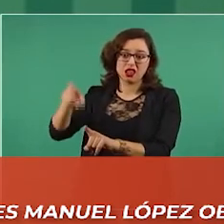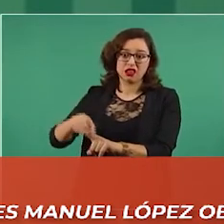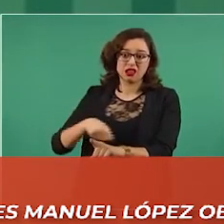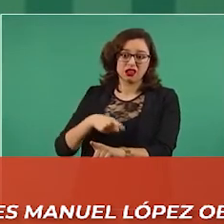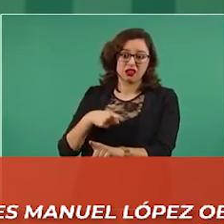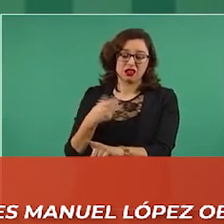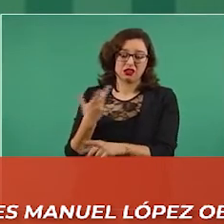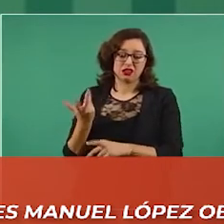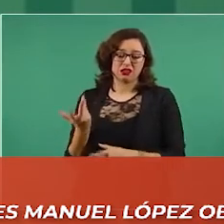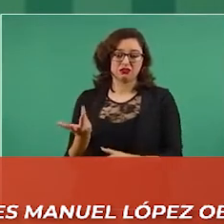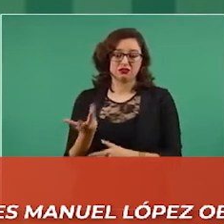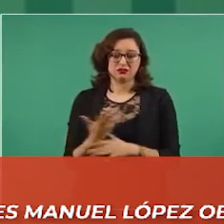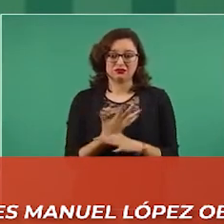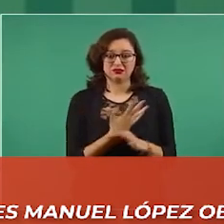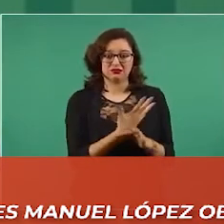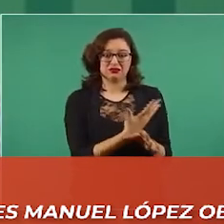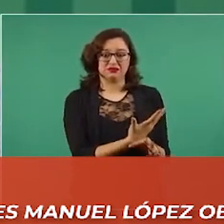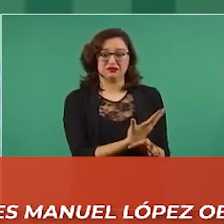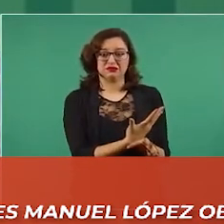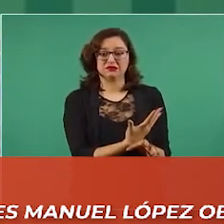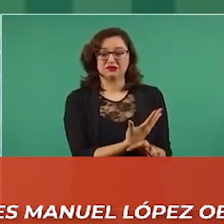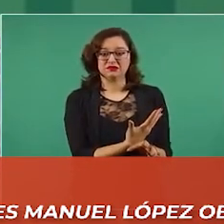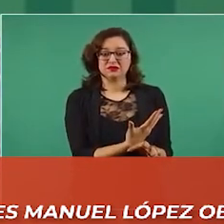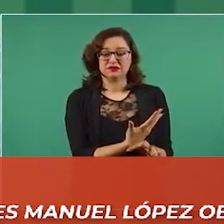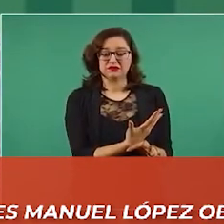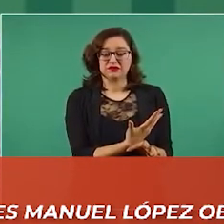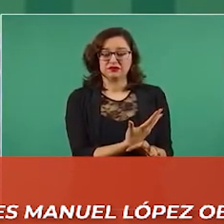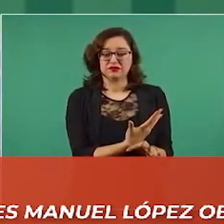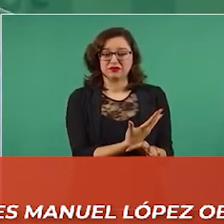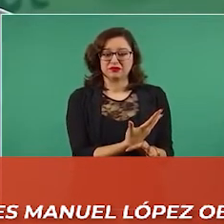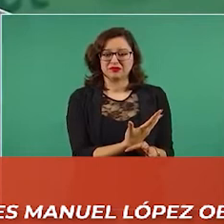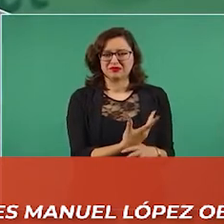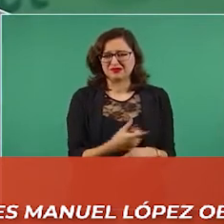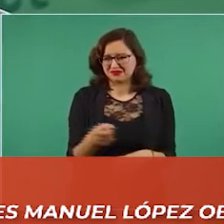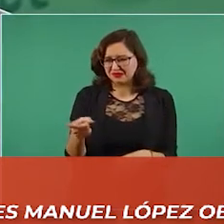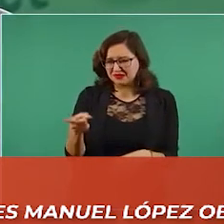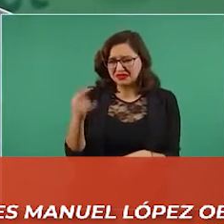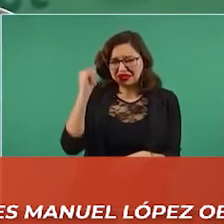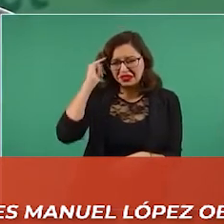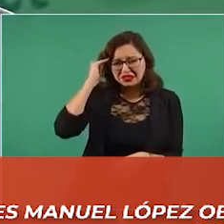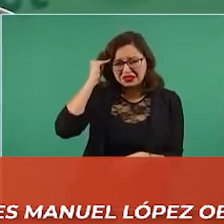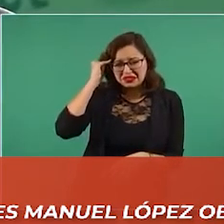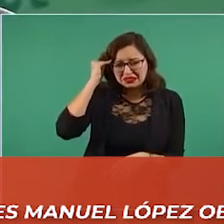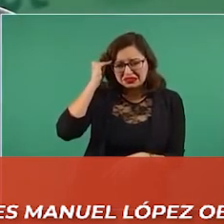dice que es un indígena